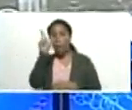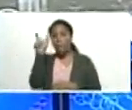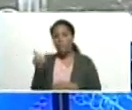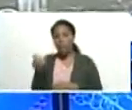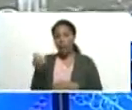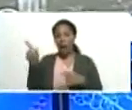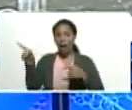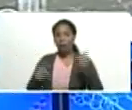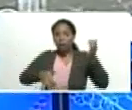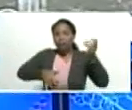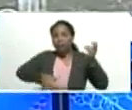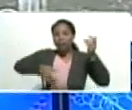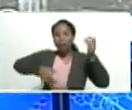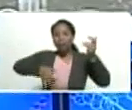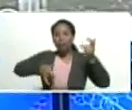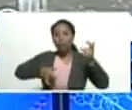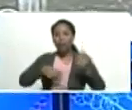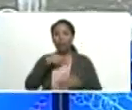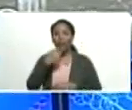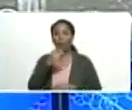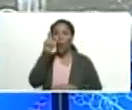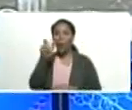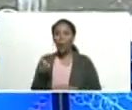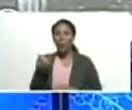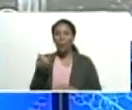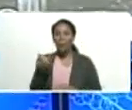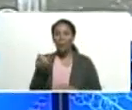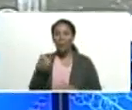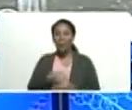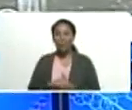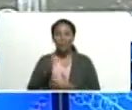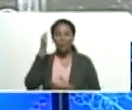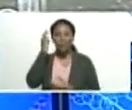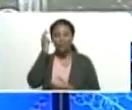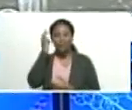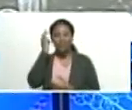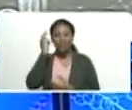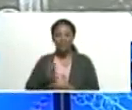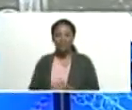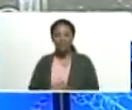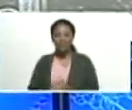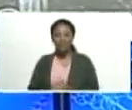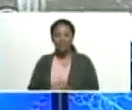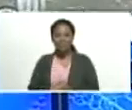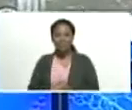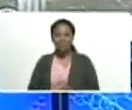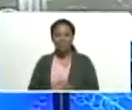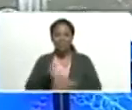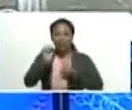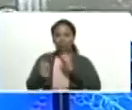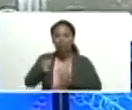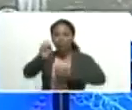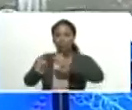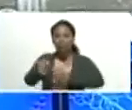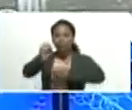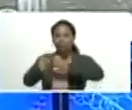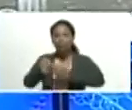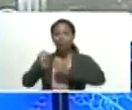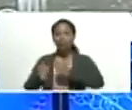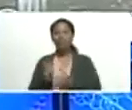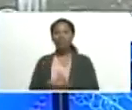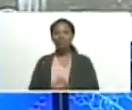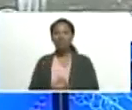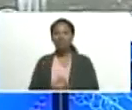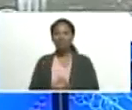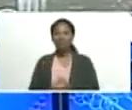la bandola y la voz, Isabela Querales con las maracas, Gailavi Jiménez